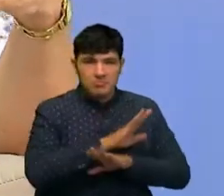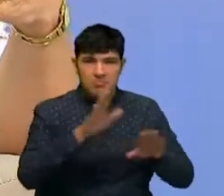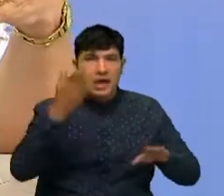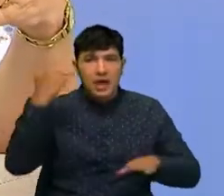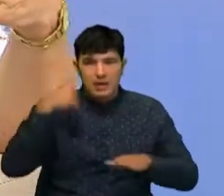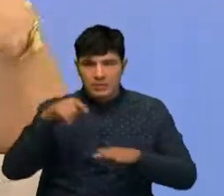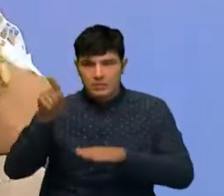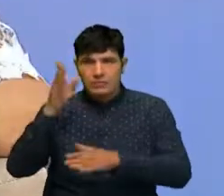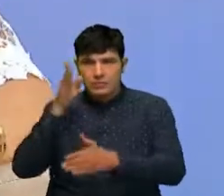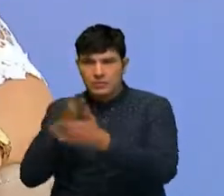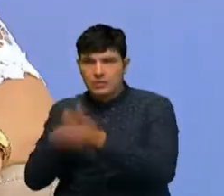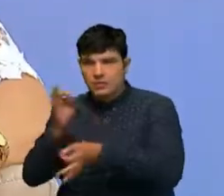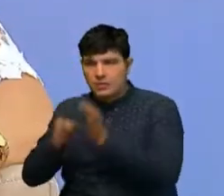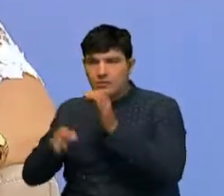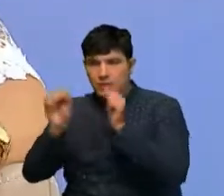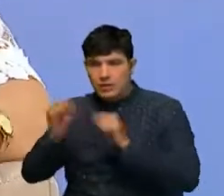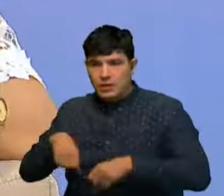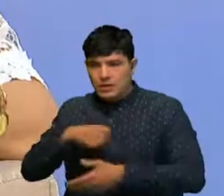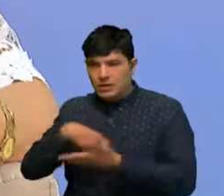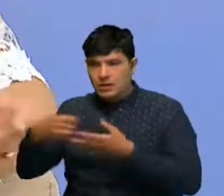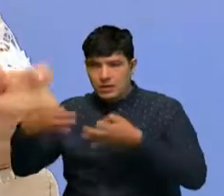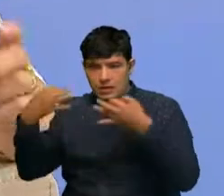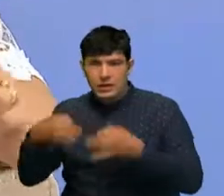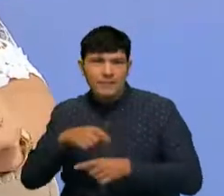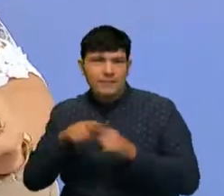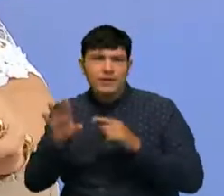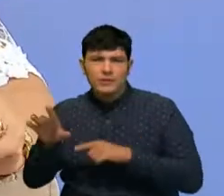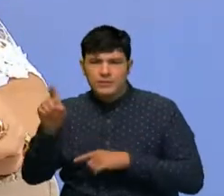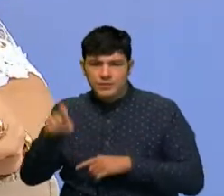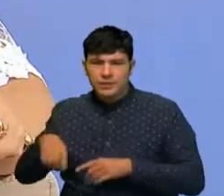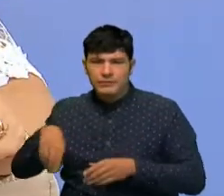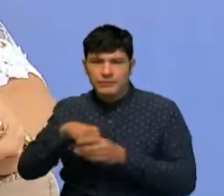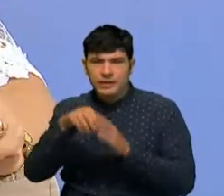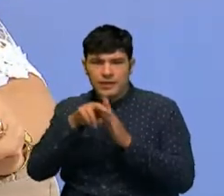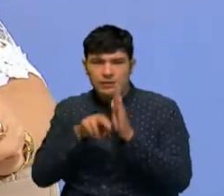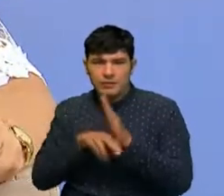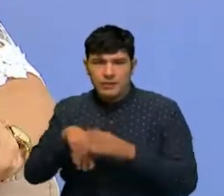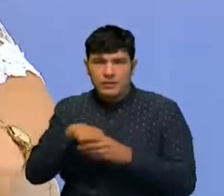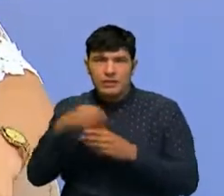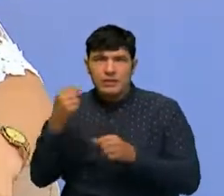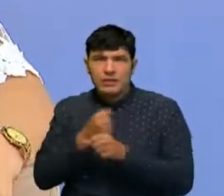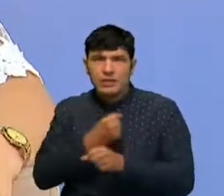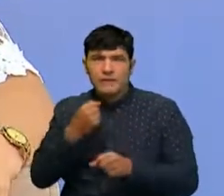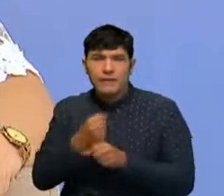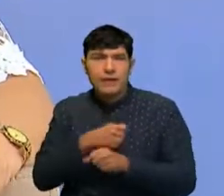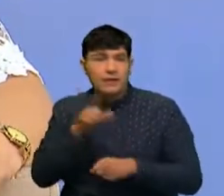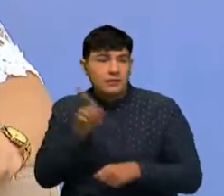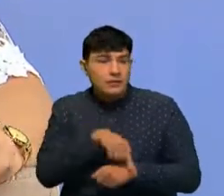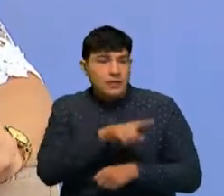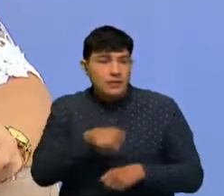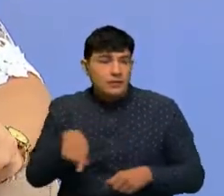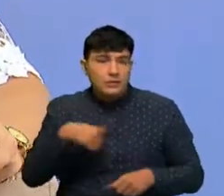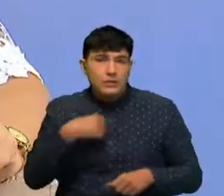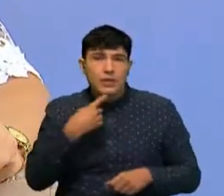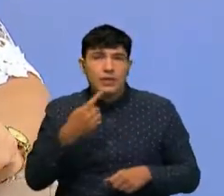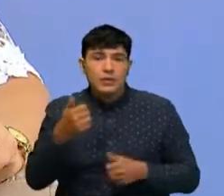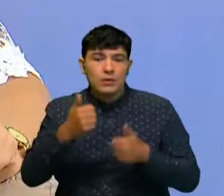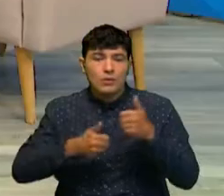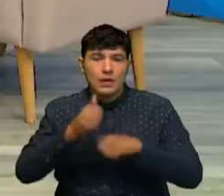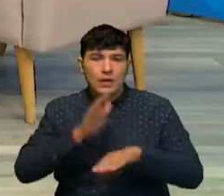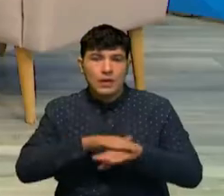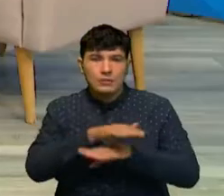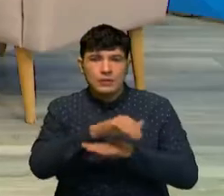y que dé lugar a una terminación del contrato, pero eso sí tiene que estar dentro del reglamento interno de trabajo, o si no, lo que yo digo, las causales del